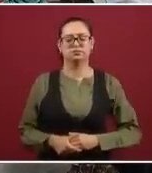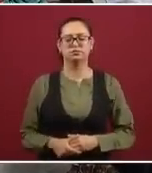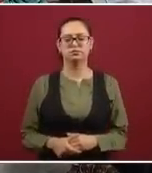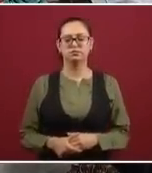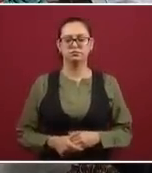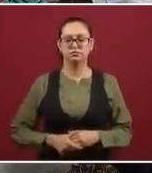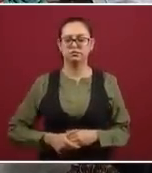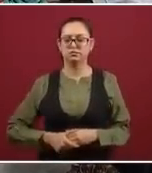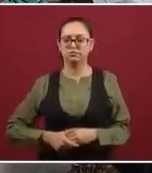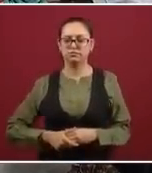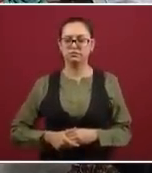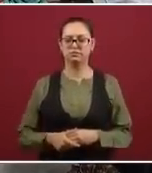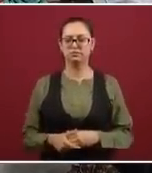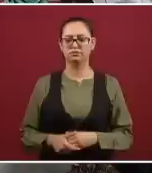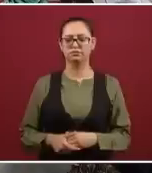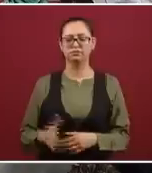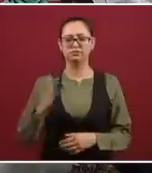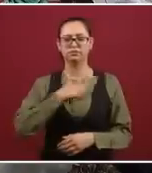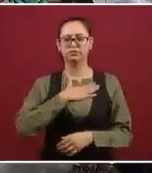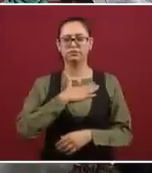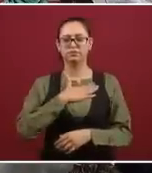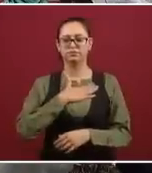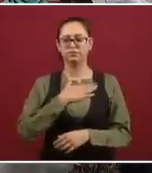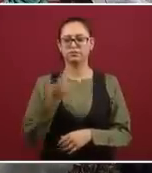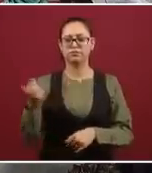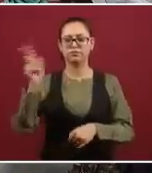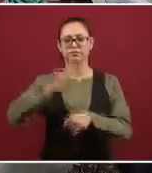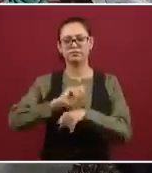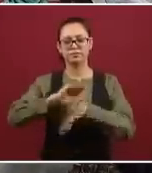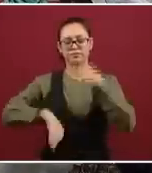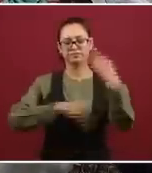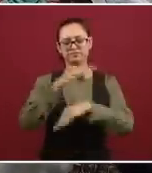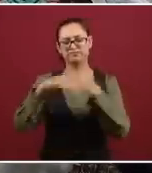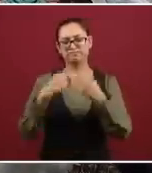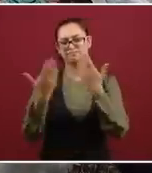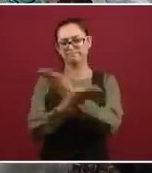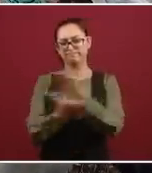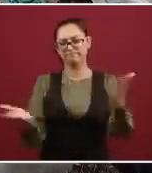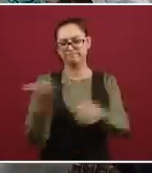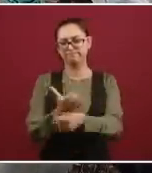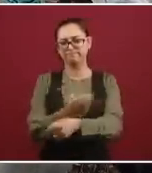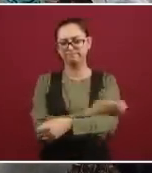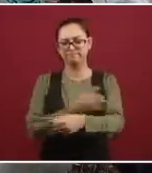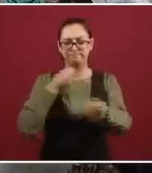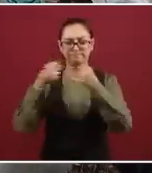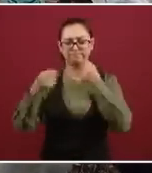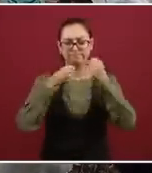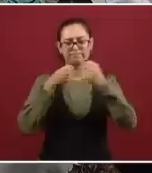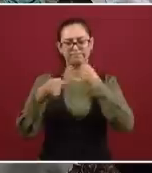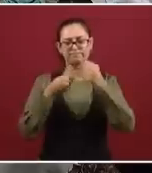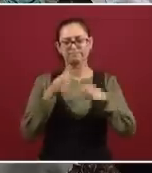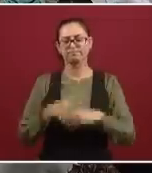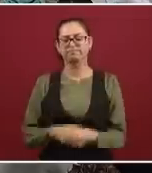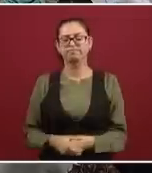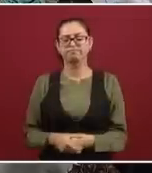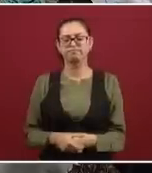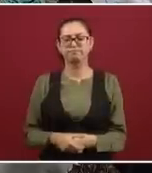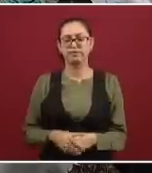Muy buenos días, tengan todas y todos ustedes, compañeros periodistas. Como ya señala el